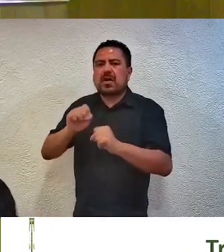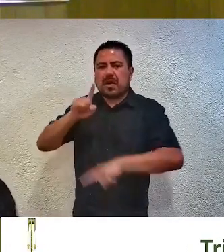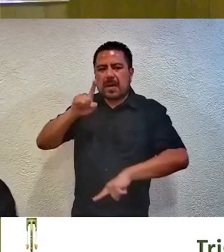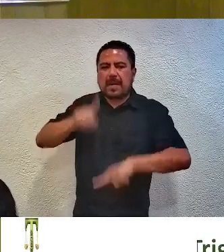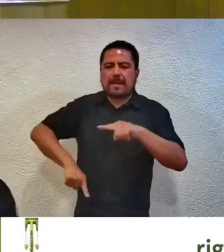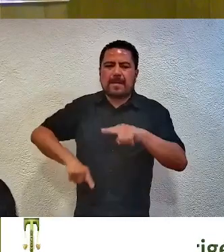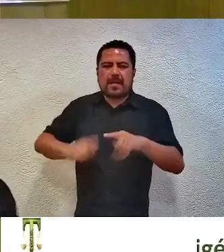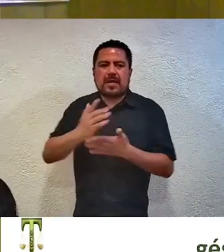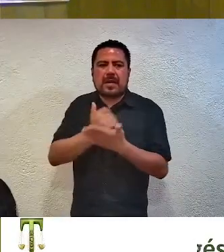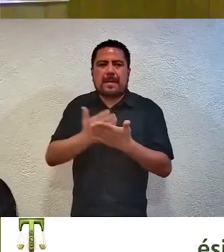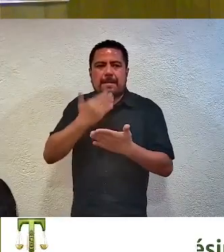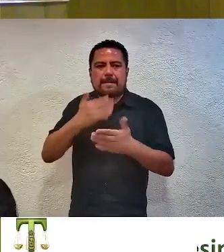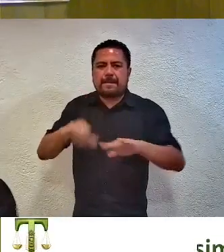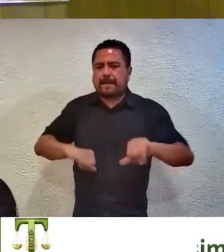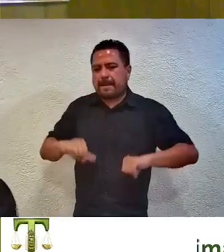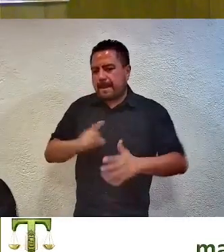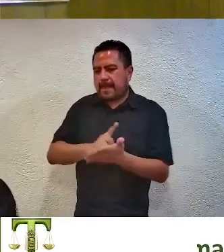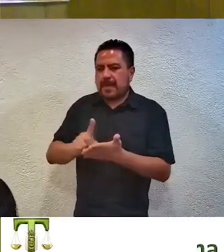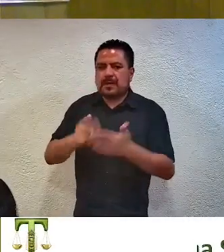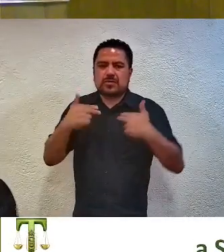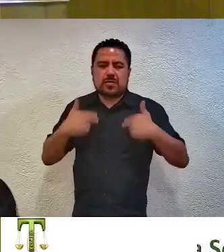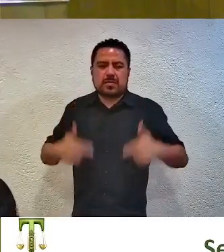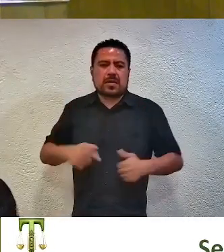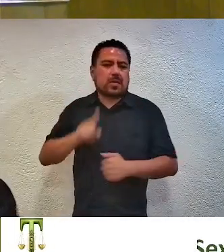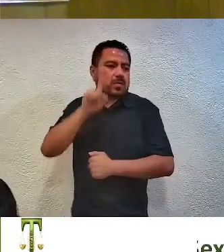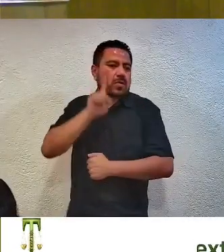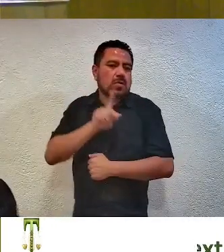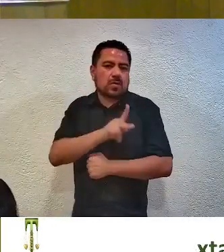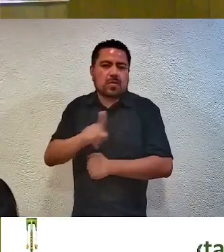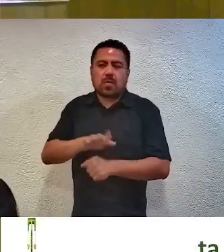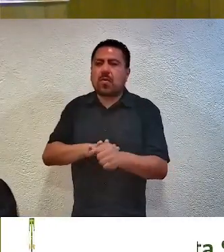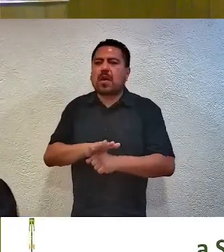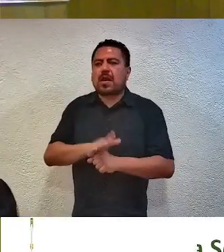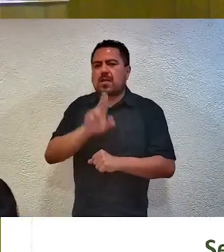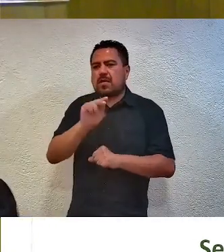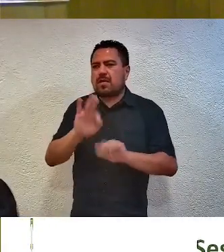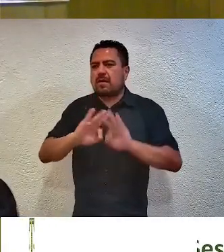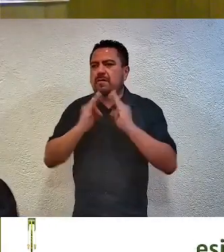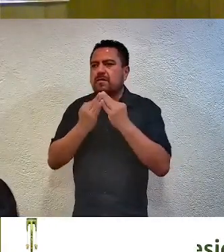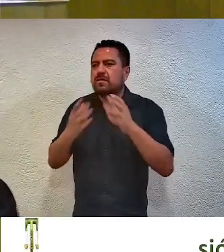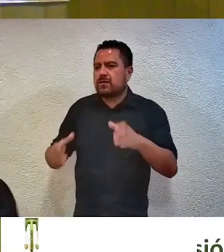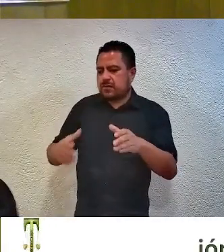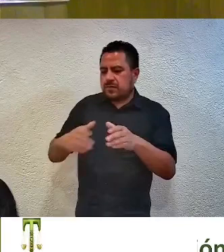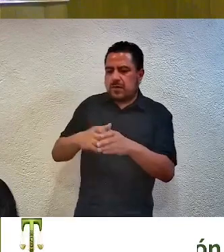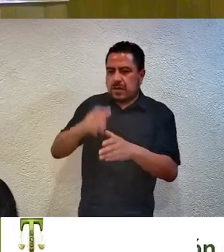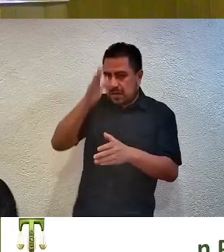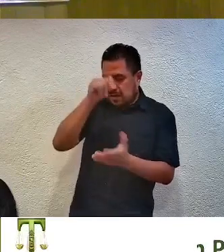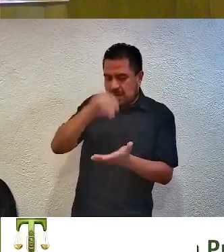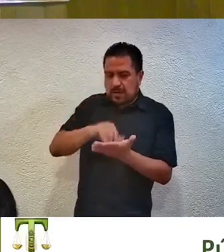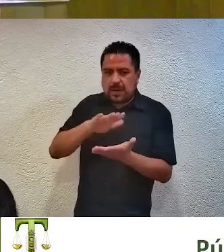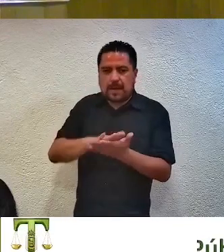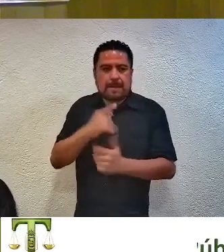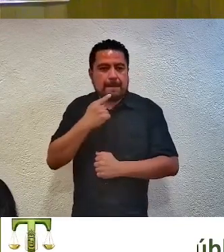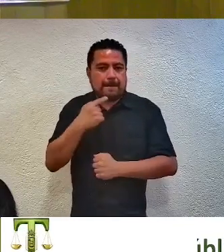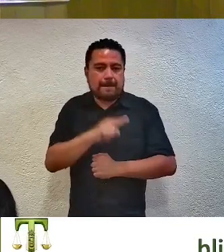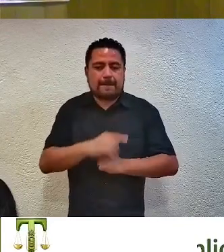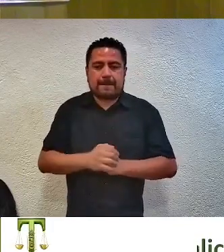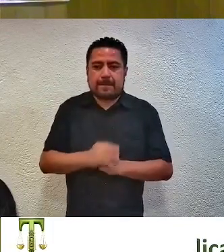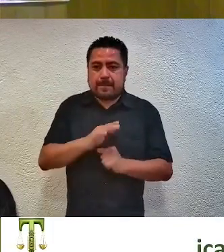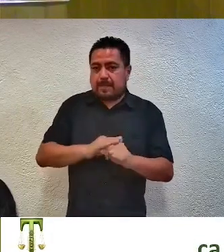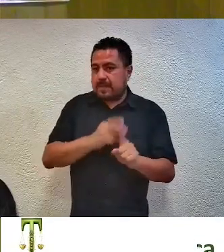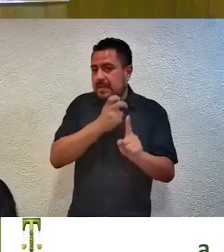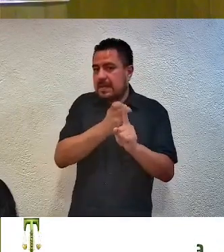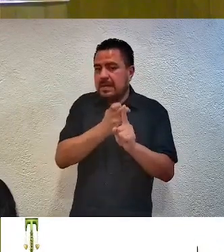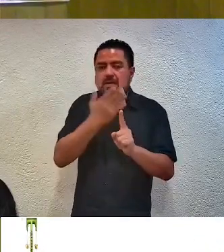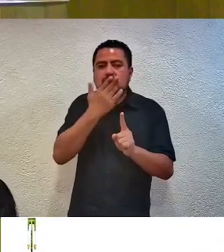el goce y ejercicio de los derechos humanos de las mujeres, lo cual no forma parte de la motivación del acuerdo impugnado. De ahí que, al no